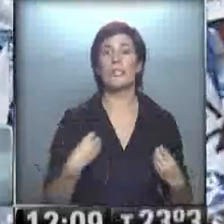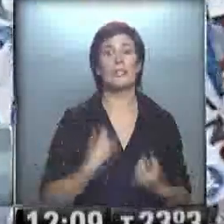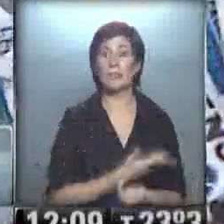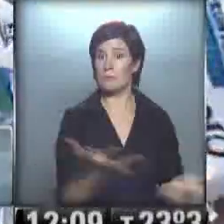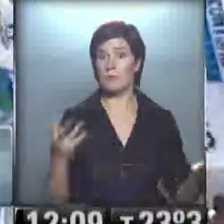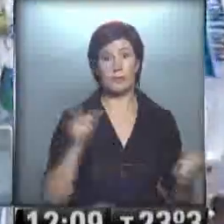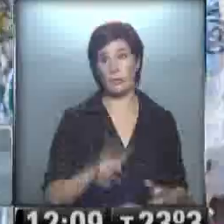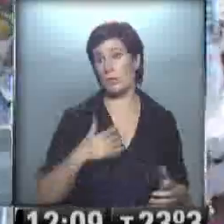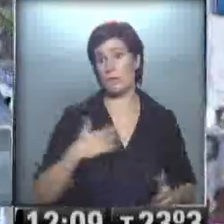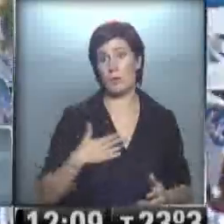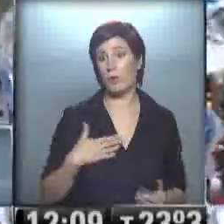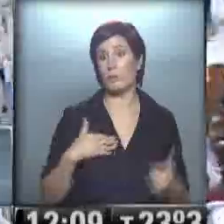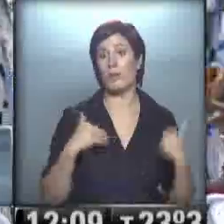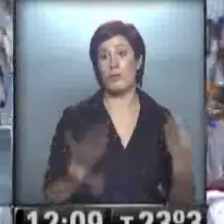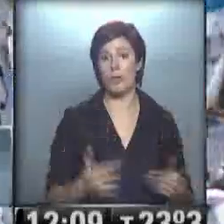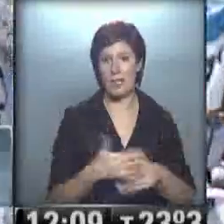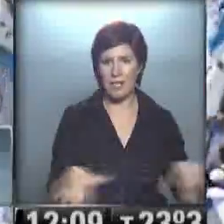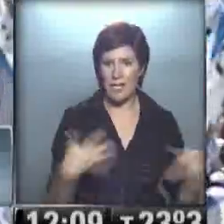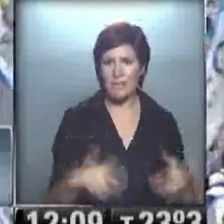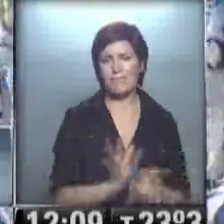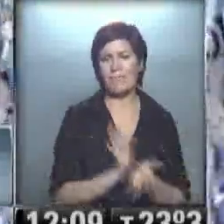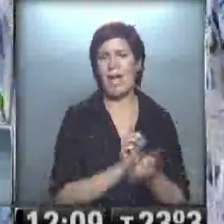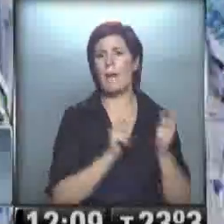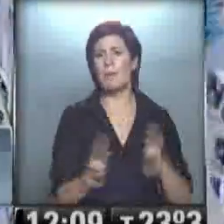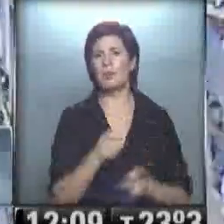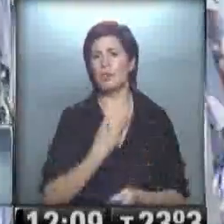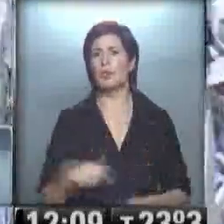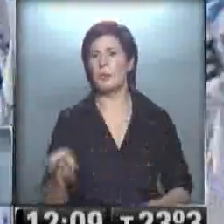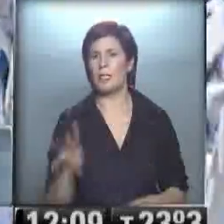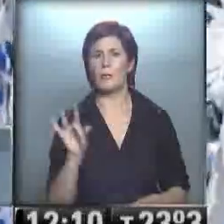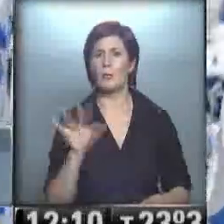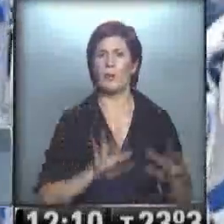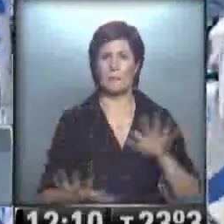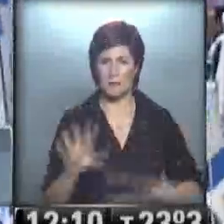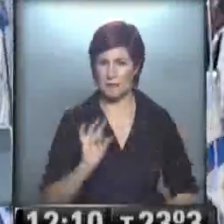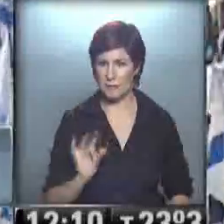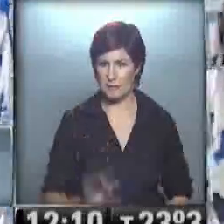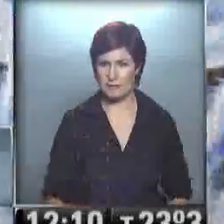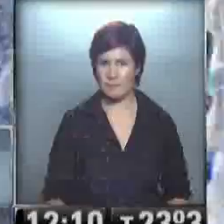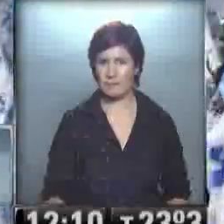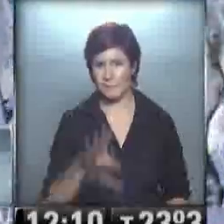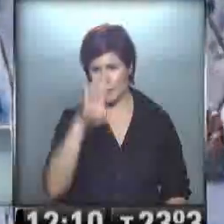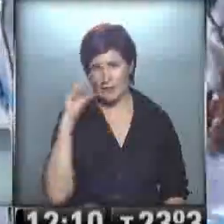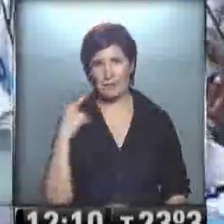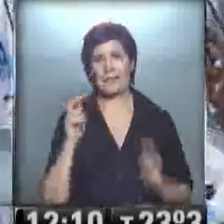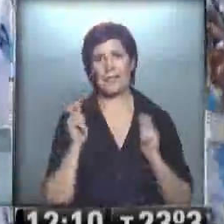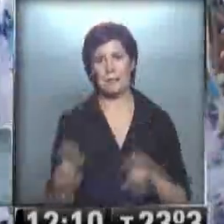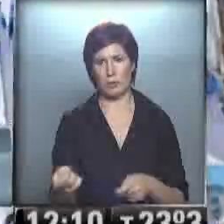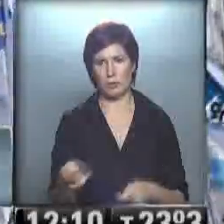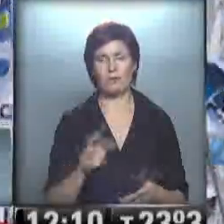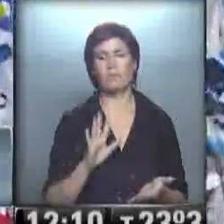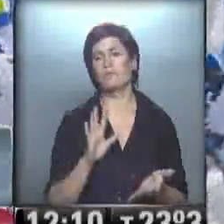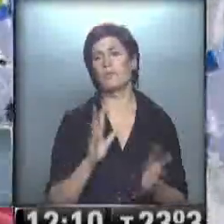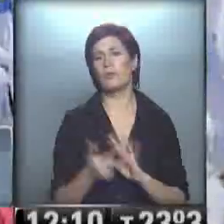a la calle a apoyar en algún momento de dificultad a la gestión, en este caso, de Cristina Fernández. Sí, son formas de participación